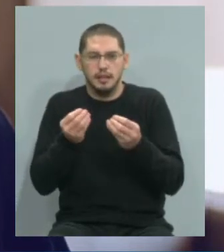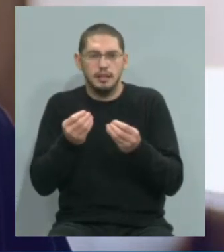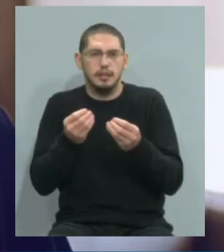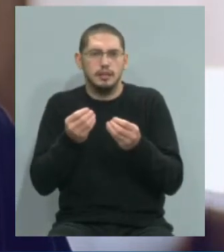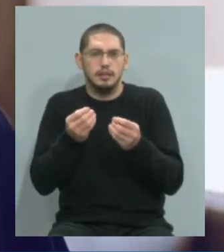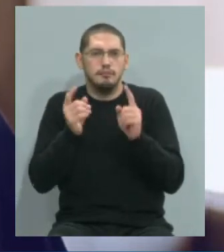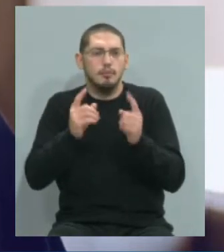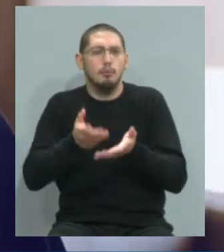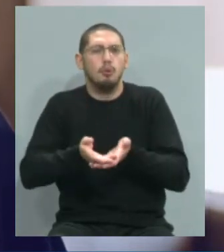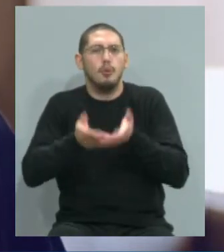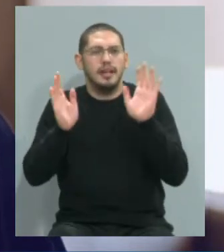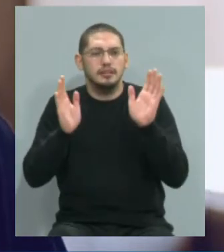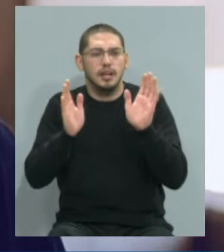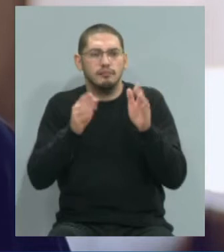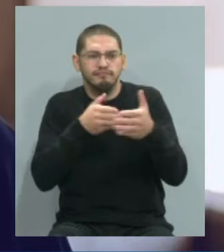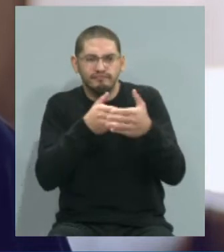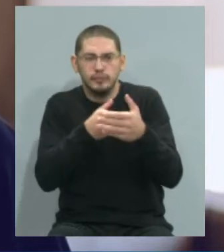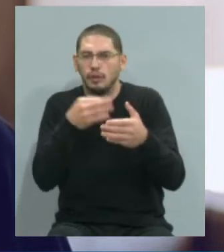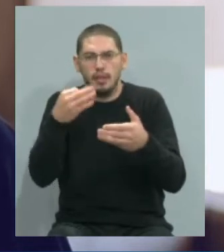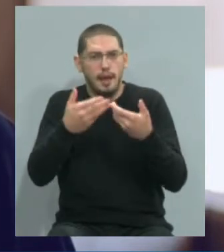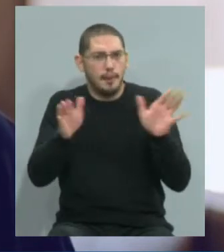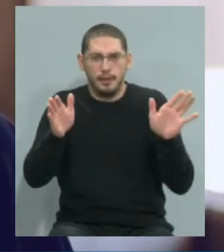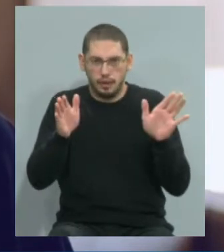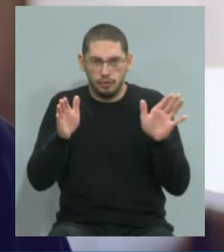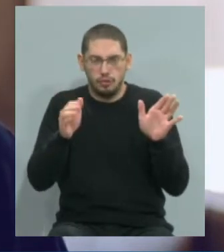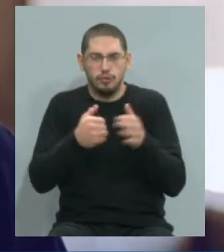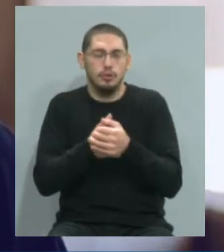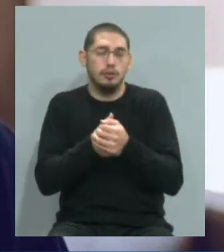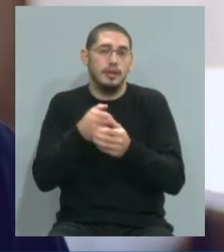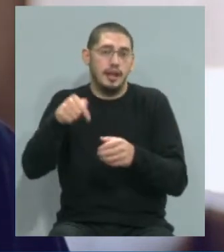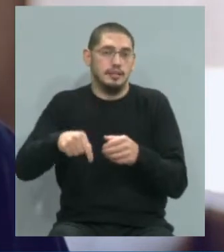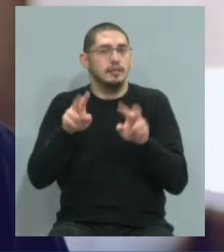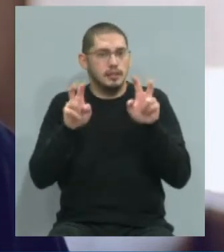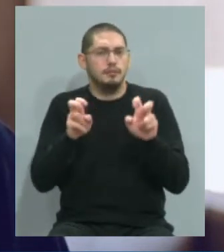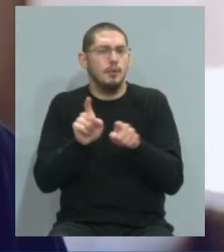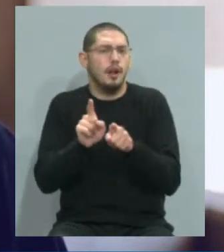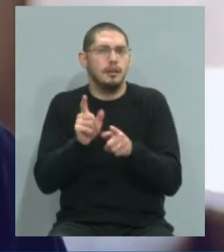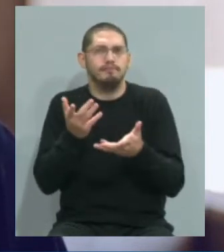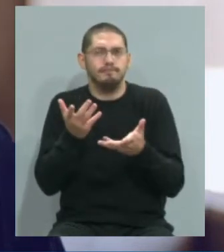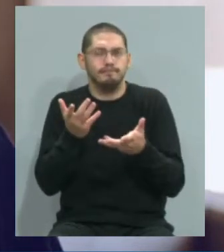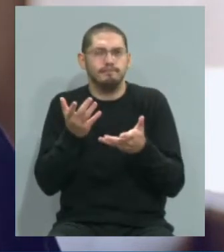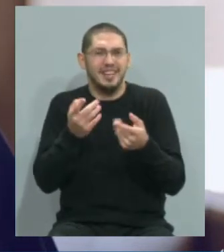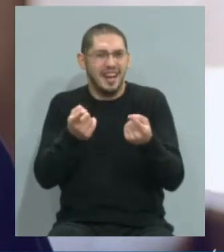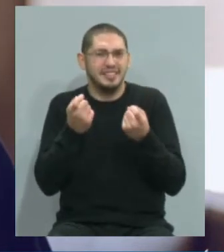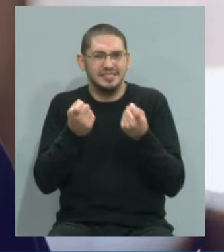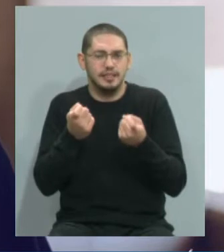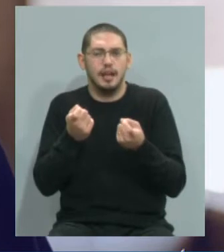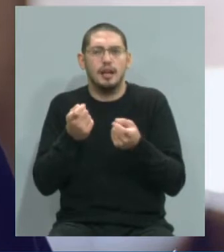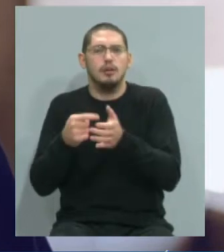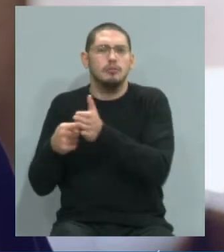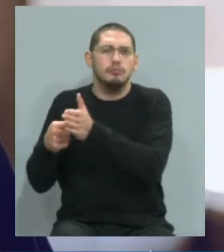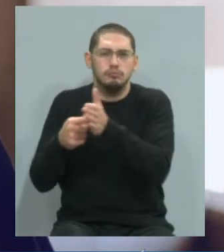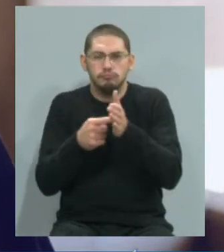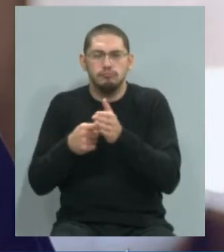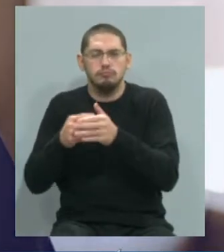a las publicaciones, hoy se ha convertido en un movimiento que necesitaba como si te dijera, llegar a consensos